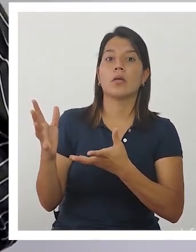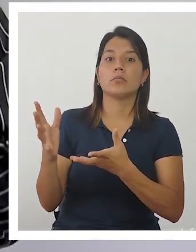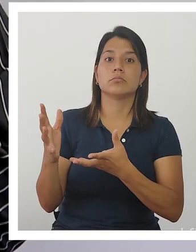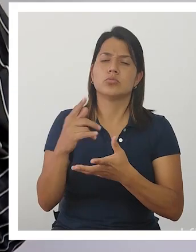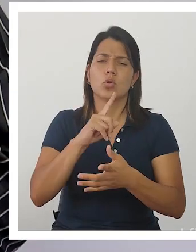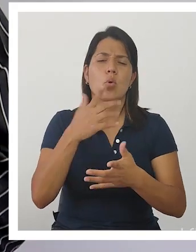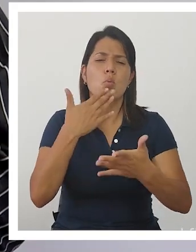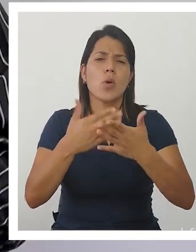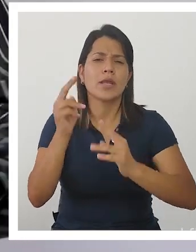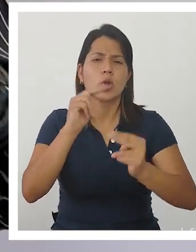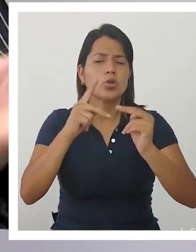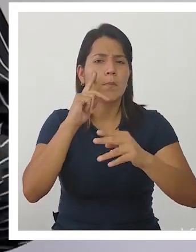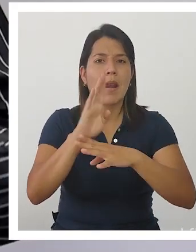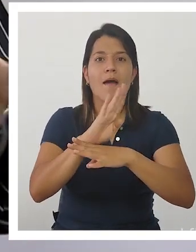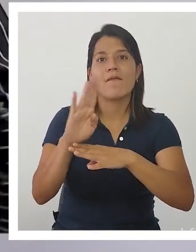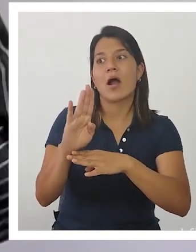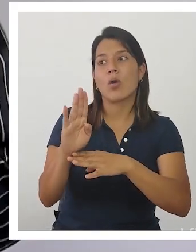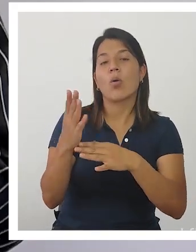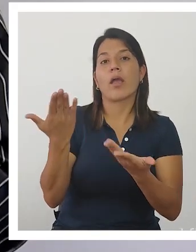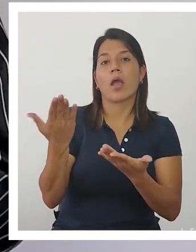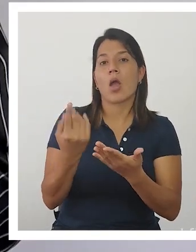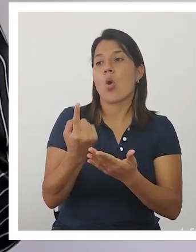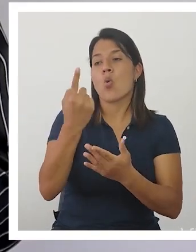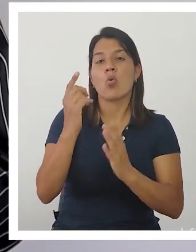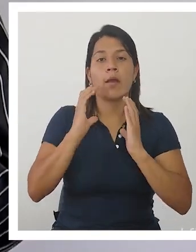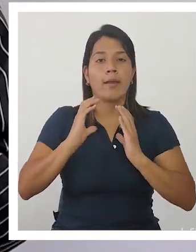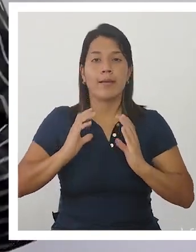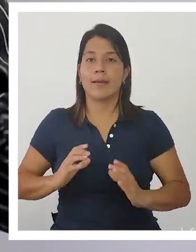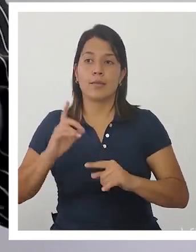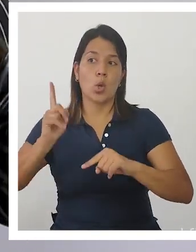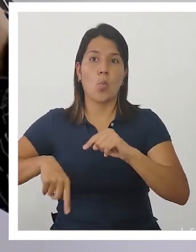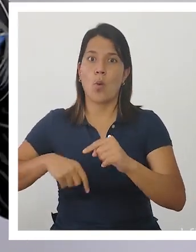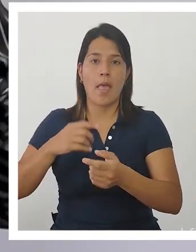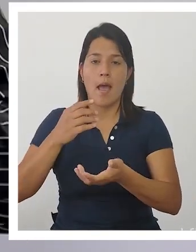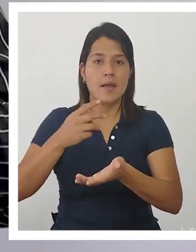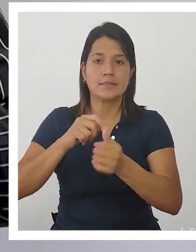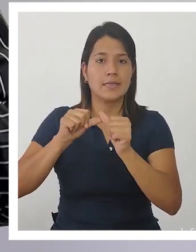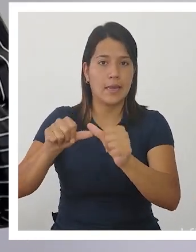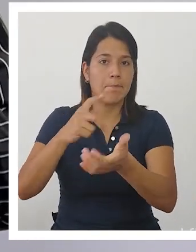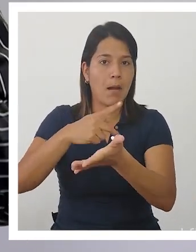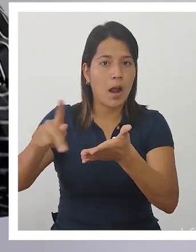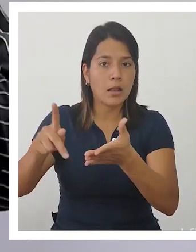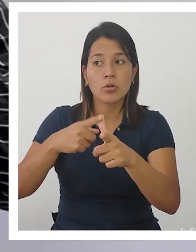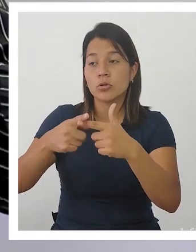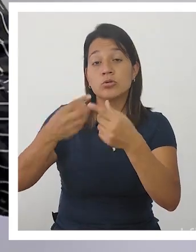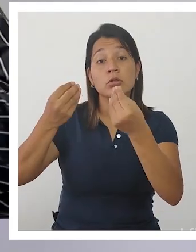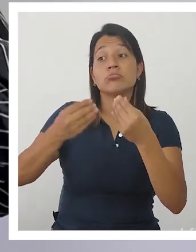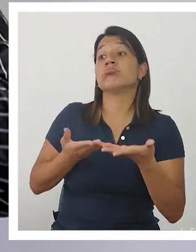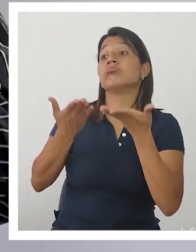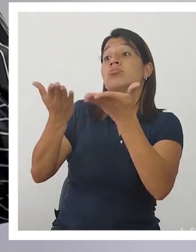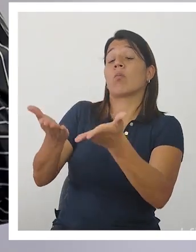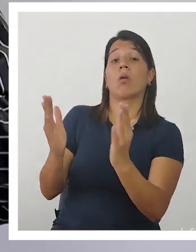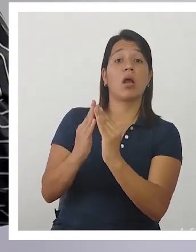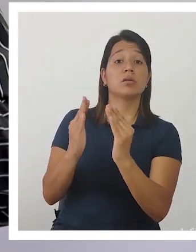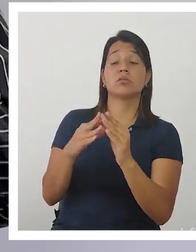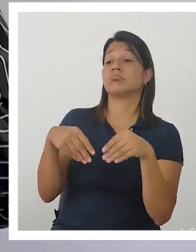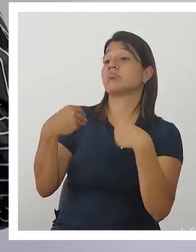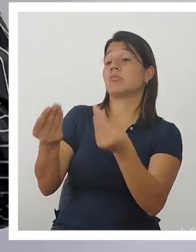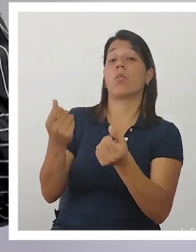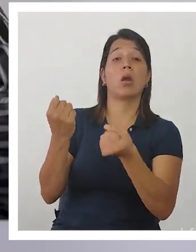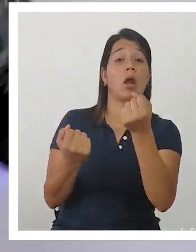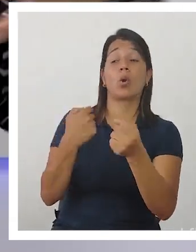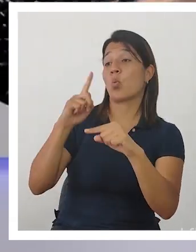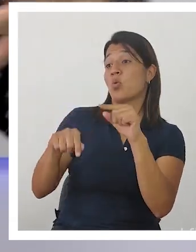Ese no es el negocio de ellos. El negocio de ellos es prestar y que la gente les pague. Entonces también no ha habido, a mi perspectiva